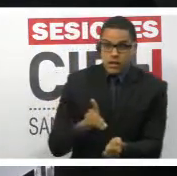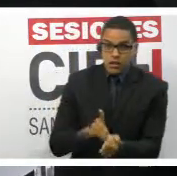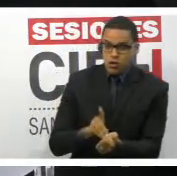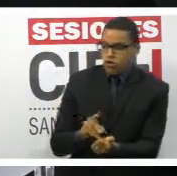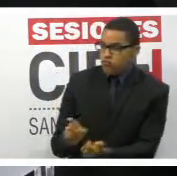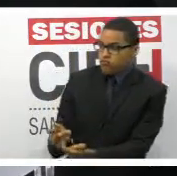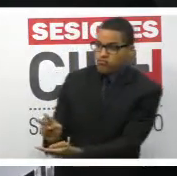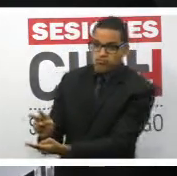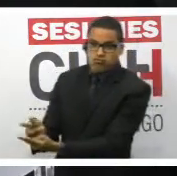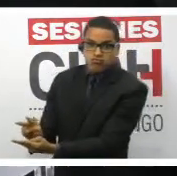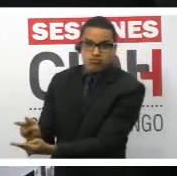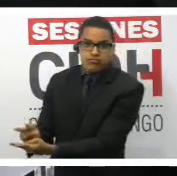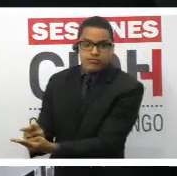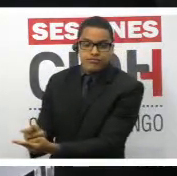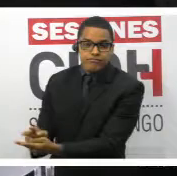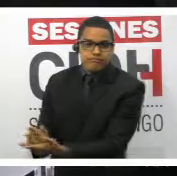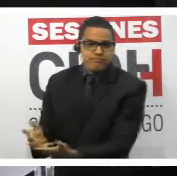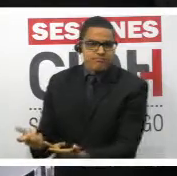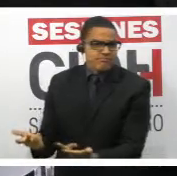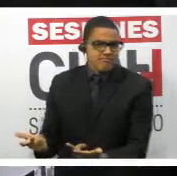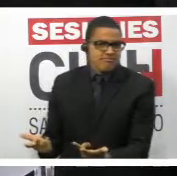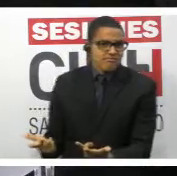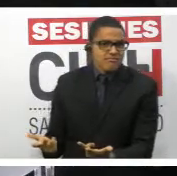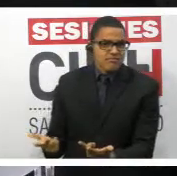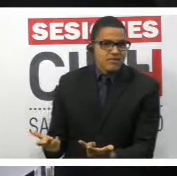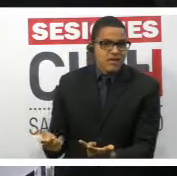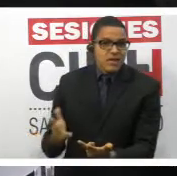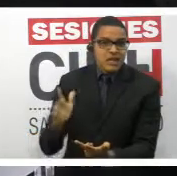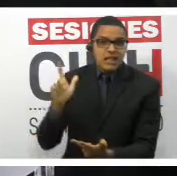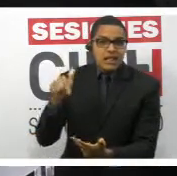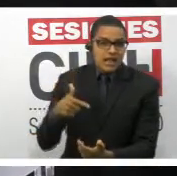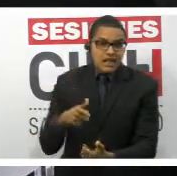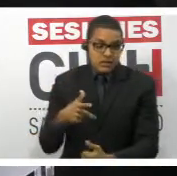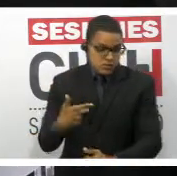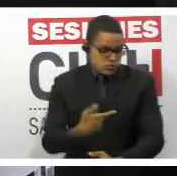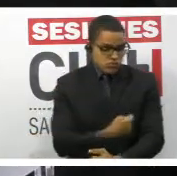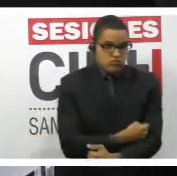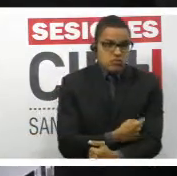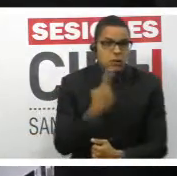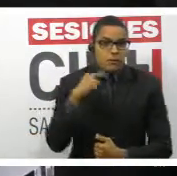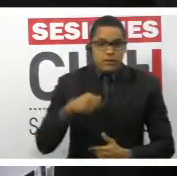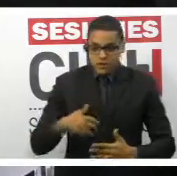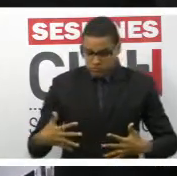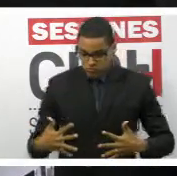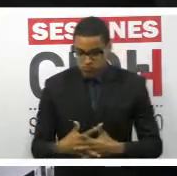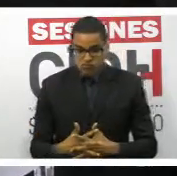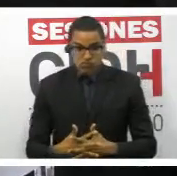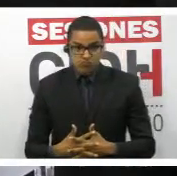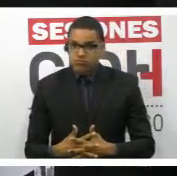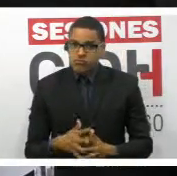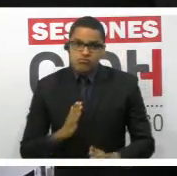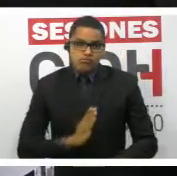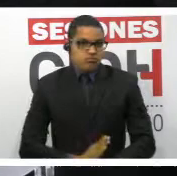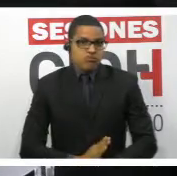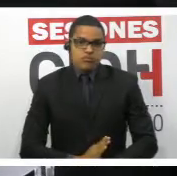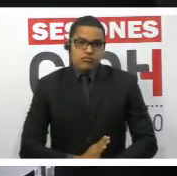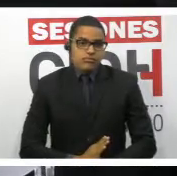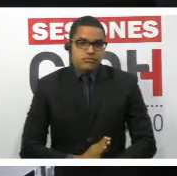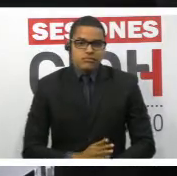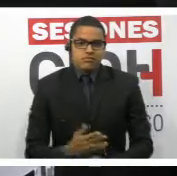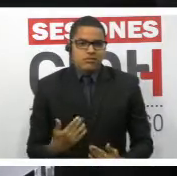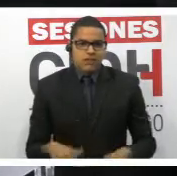y pues para para prevenir que este tema saliera a la luz a través de embarazos pues las mujeres eran